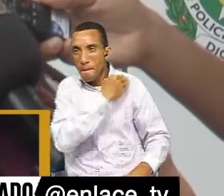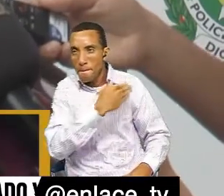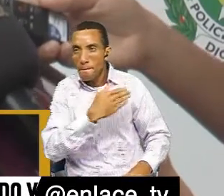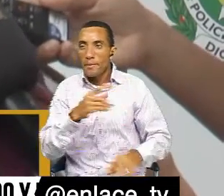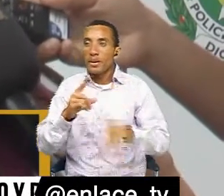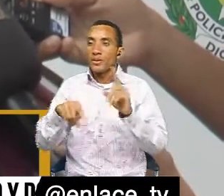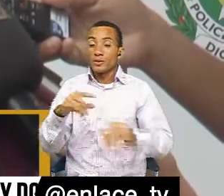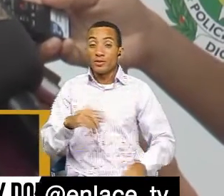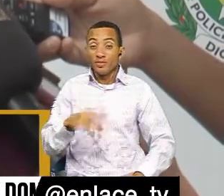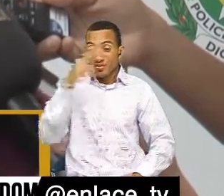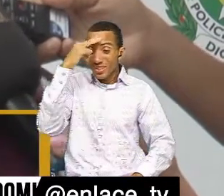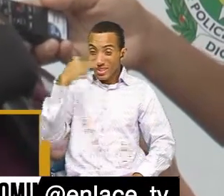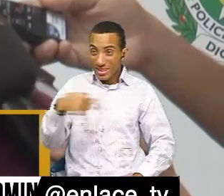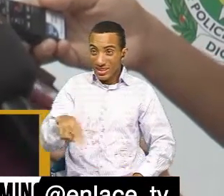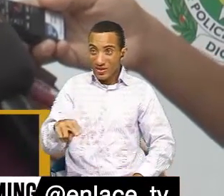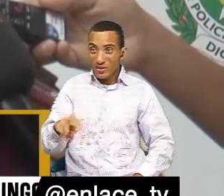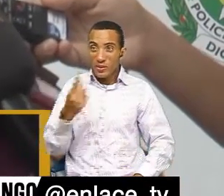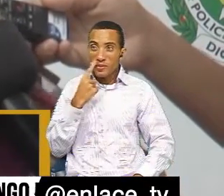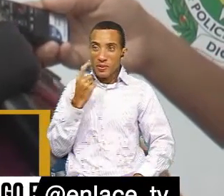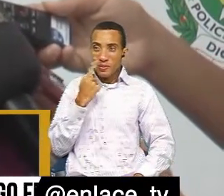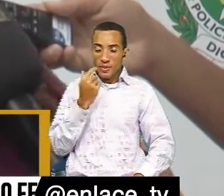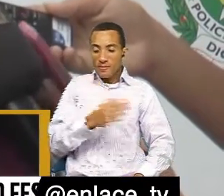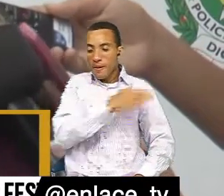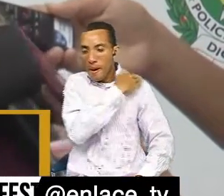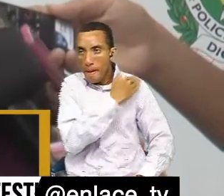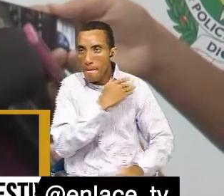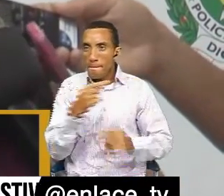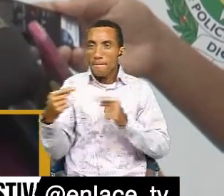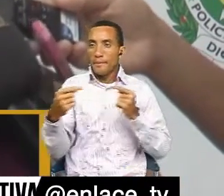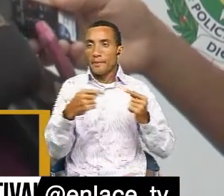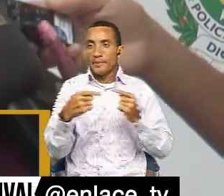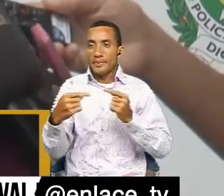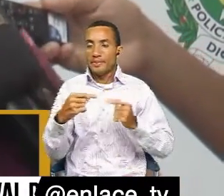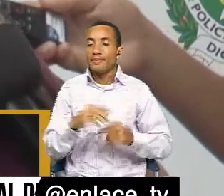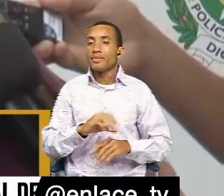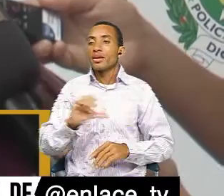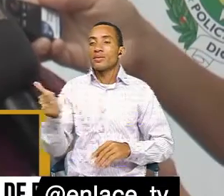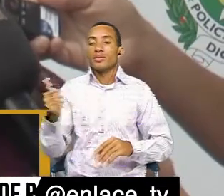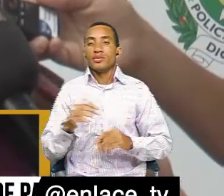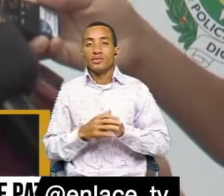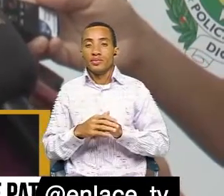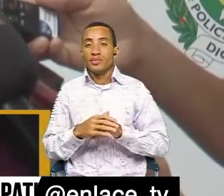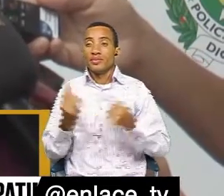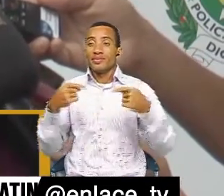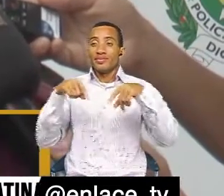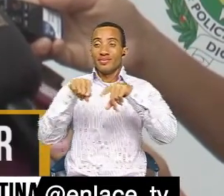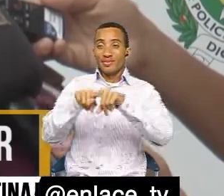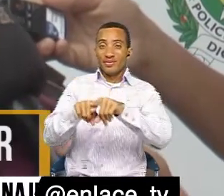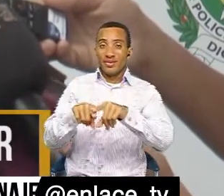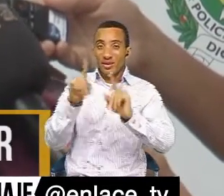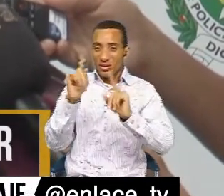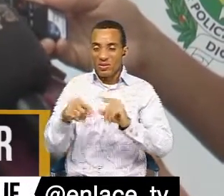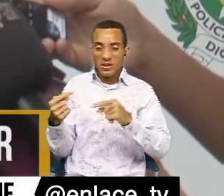a hijos, agresiones entre las parejas y agresiones de hijos a padres